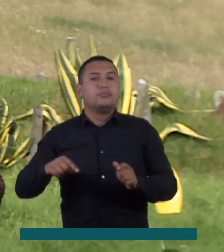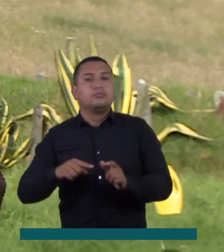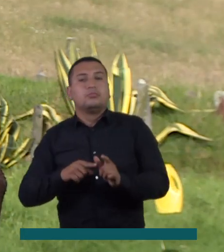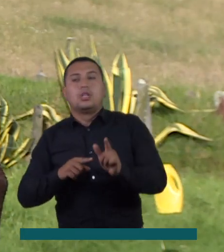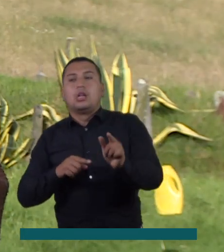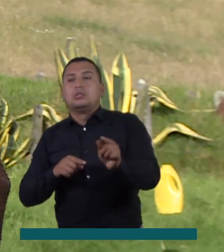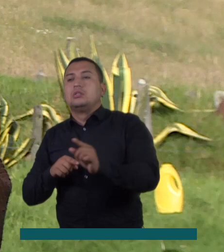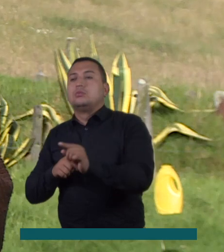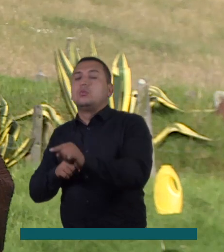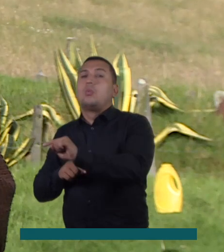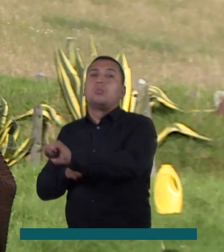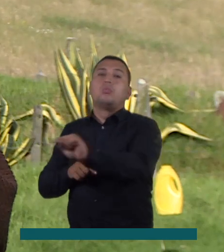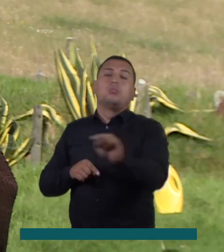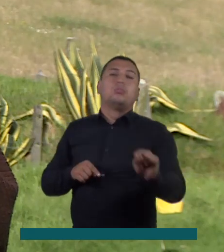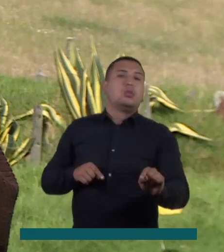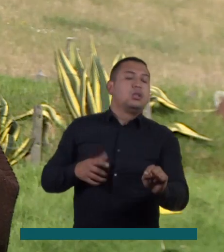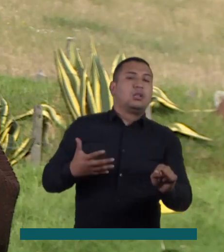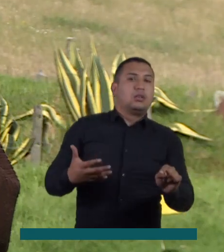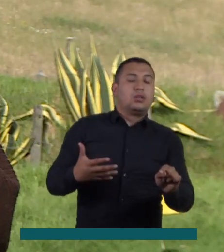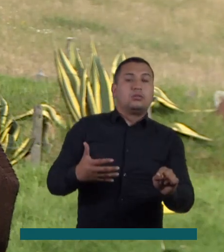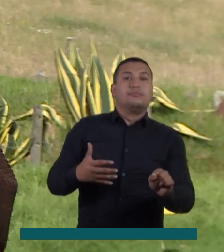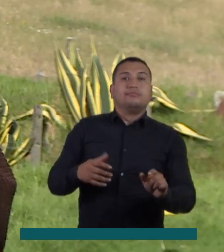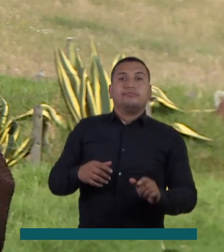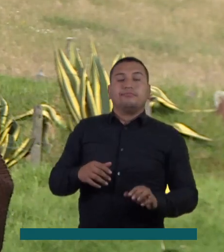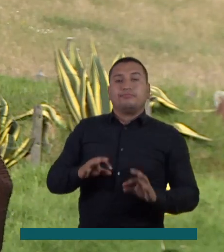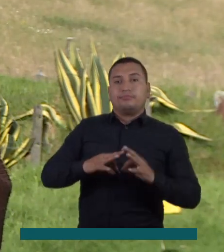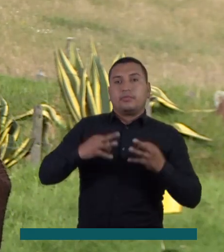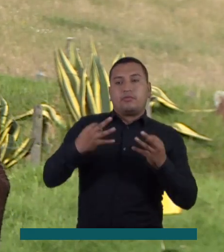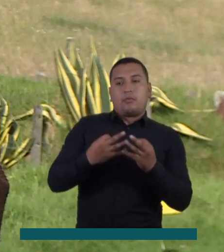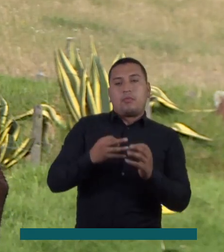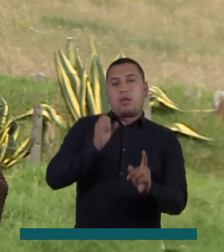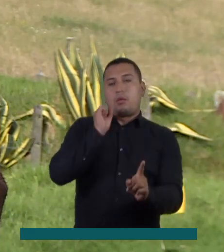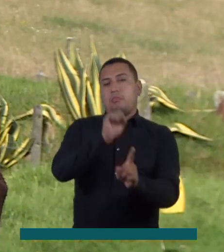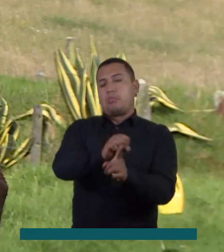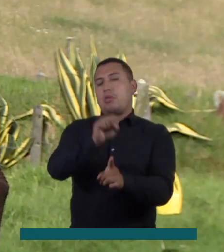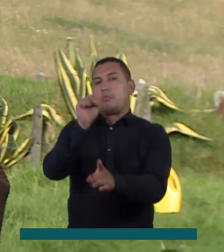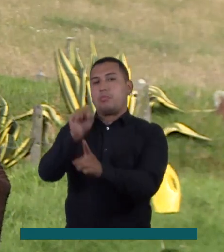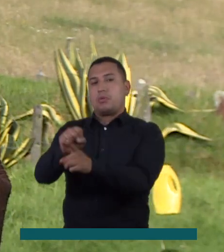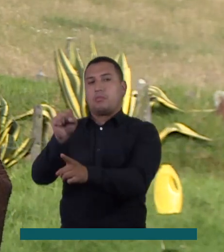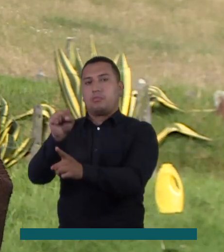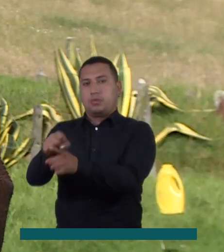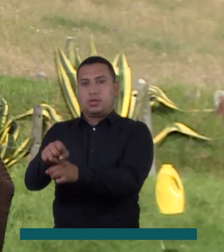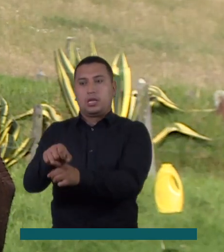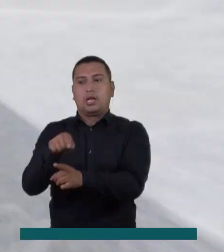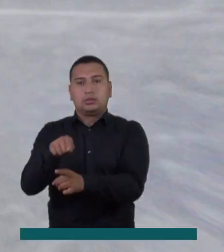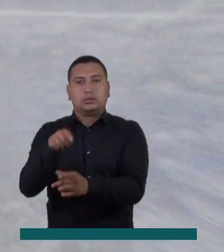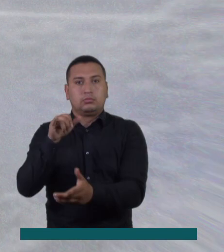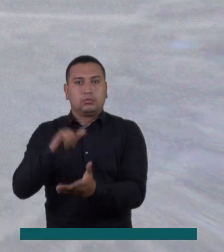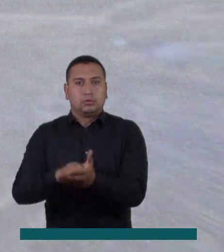municipio. Desde Cibaté, en el departamento de Cundinamarca, informó Carolina Escandón para Enlace 13.